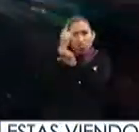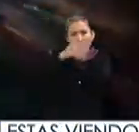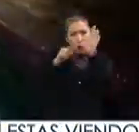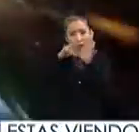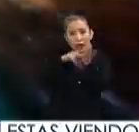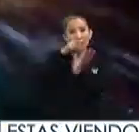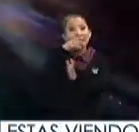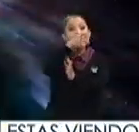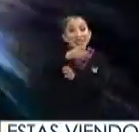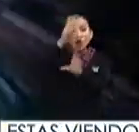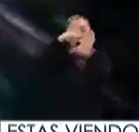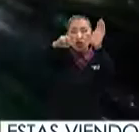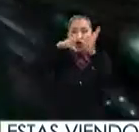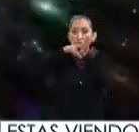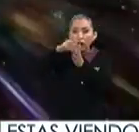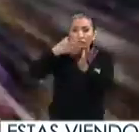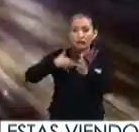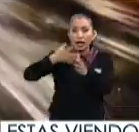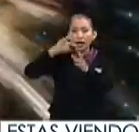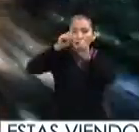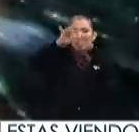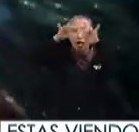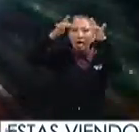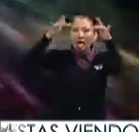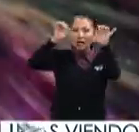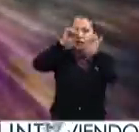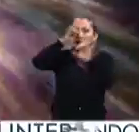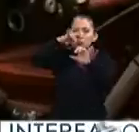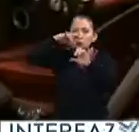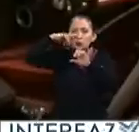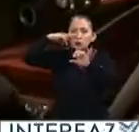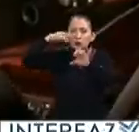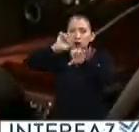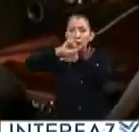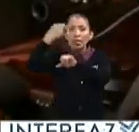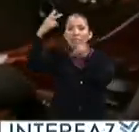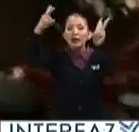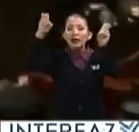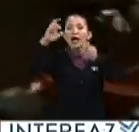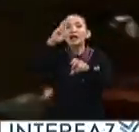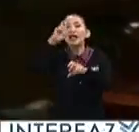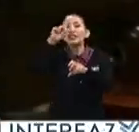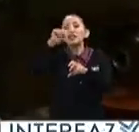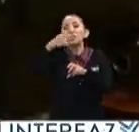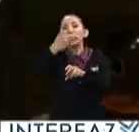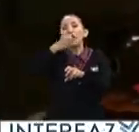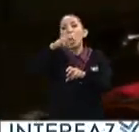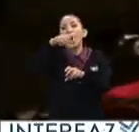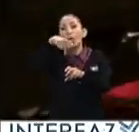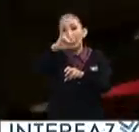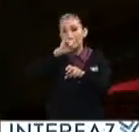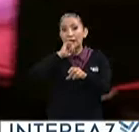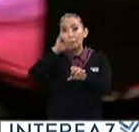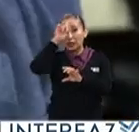Él aseguró que los hoyos negros emiten un resplandor muy tenue, a lo cual se le llamó radiación Hawking. También propuso una teoría sobre